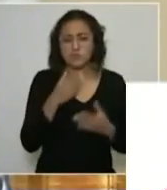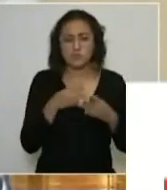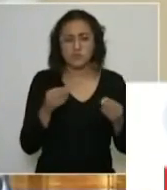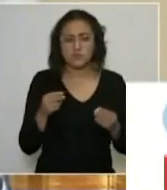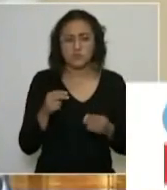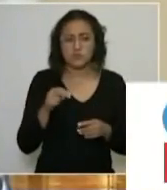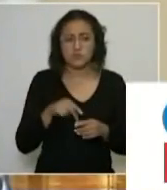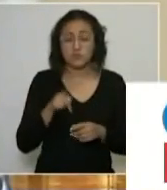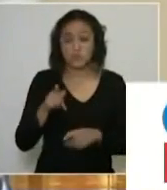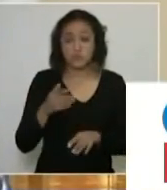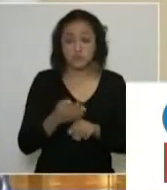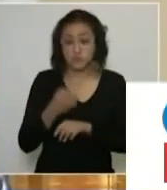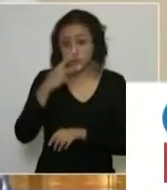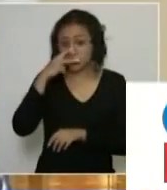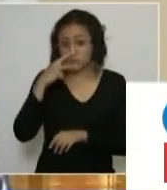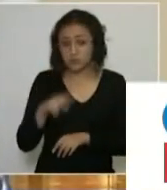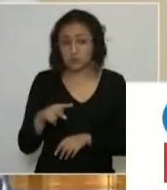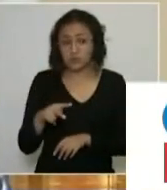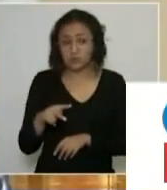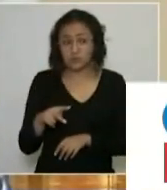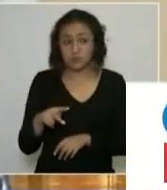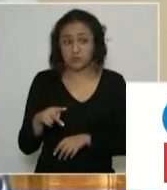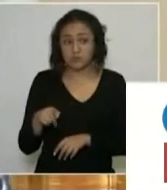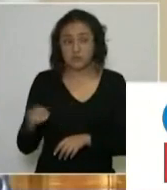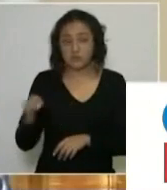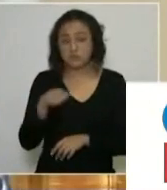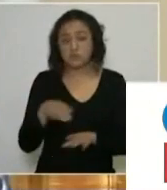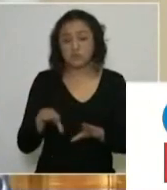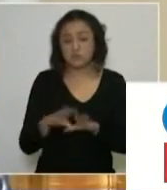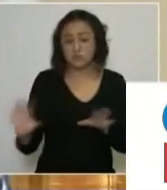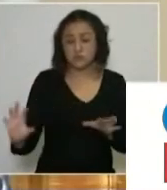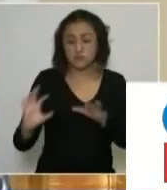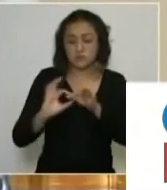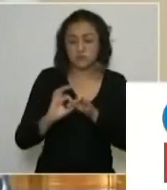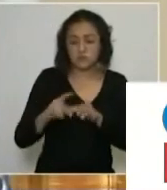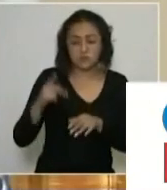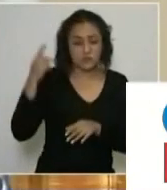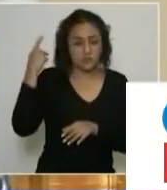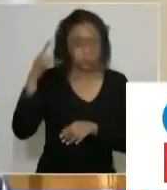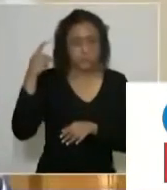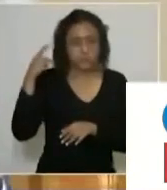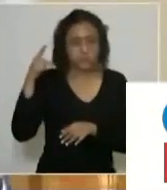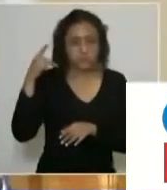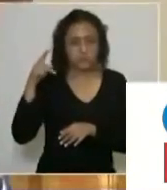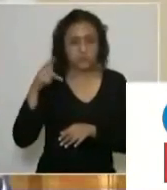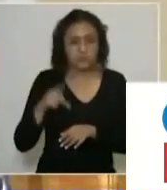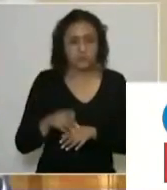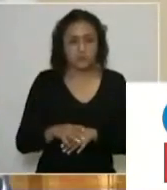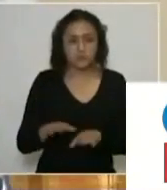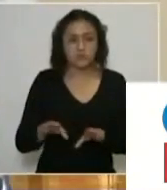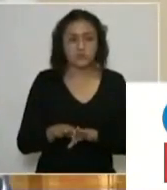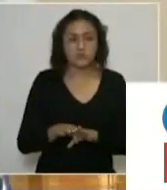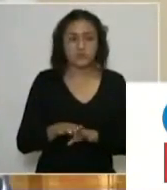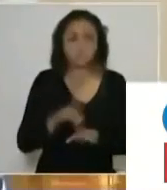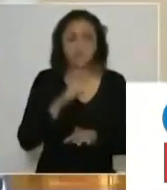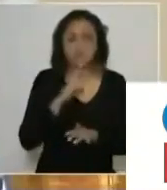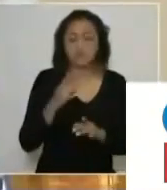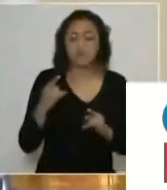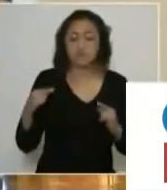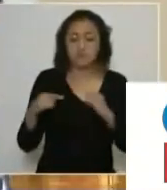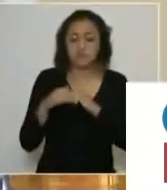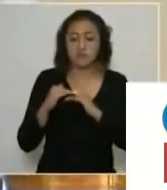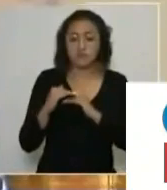ahí en el Estado de México, en una zona muy colindante con Puebla, pues tapan la carretera, la